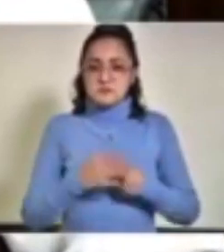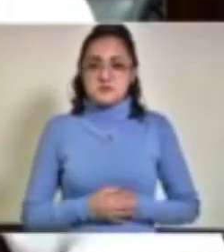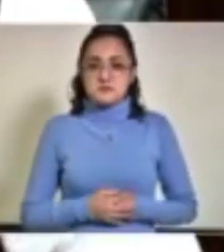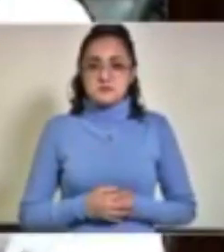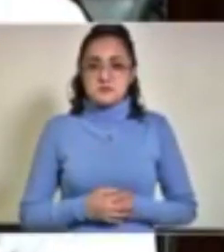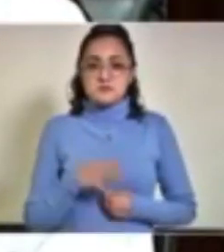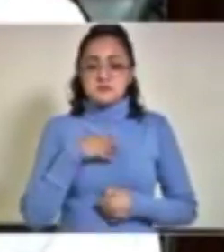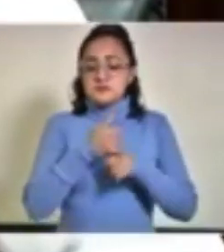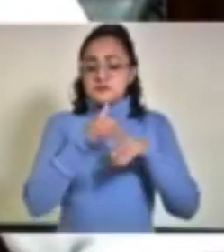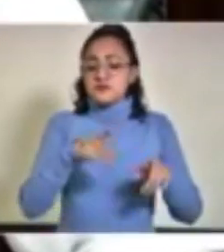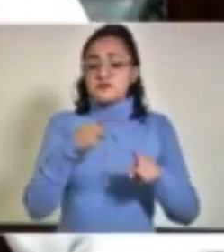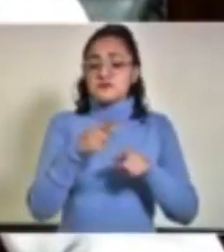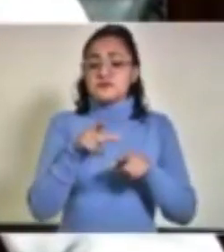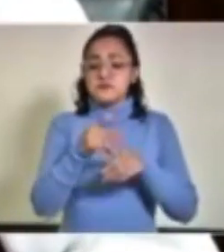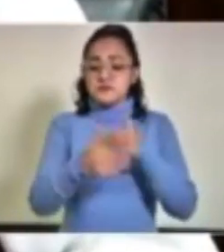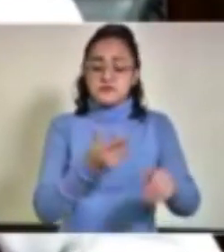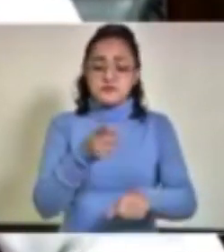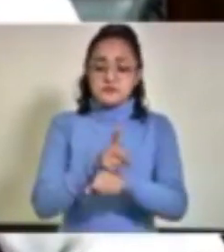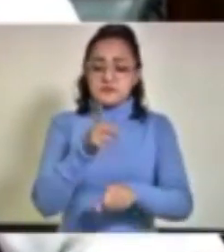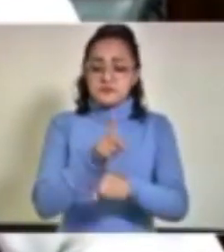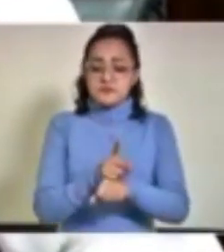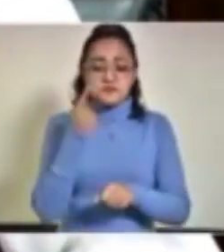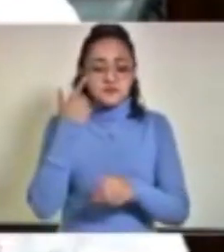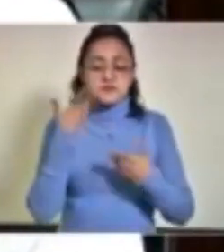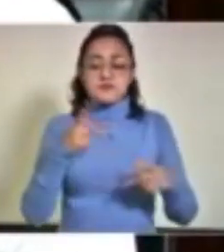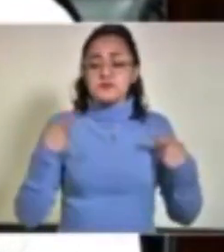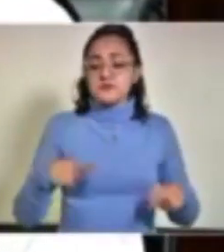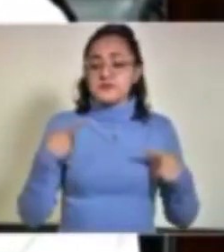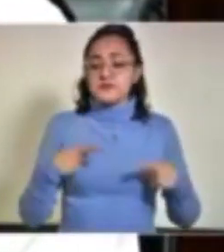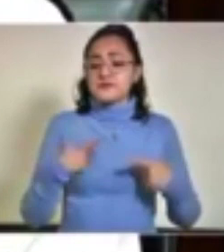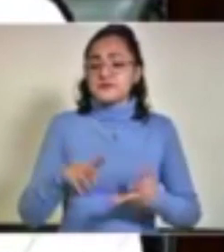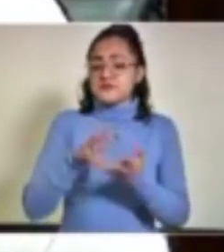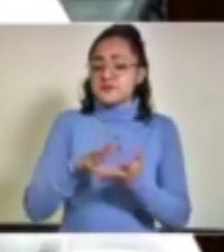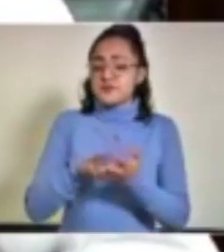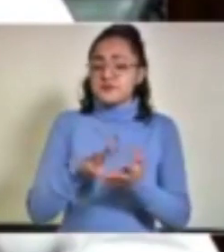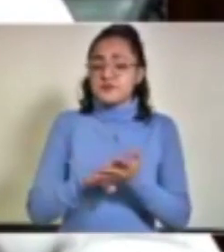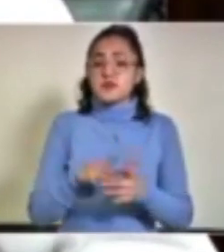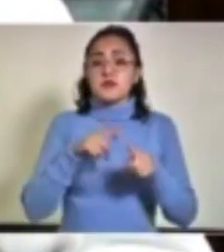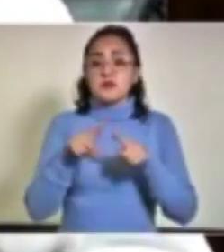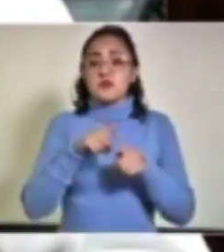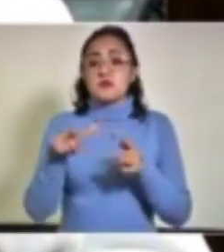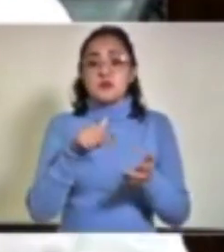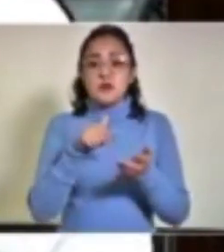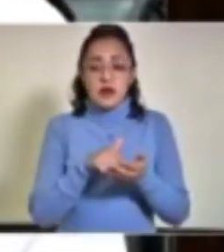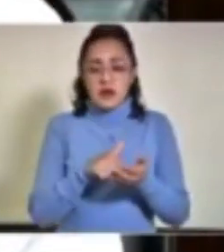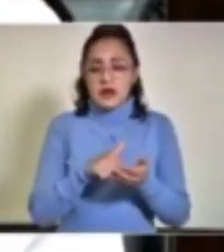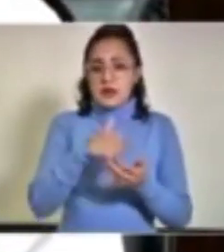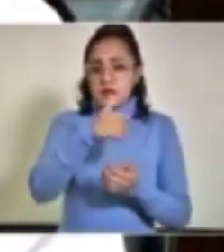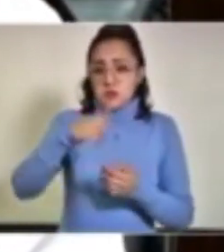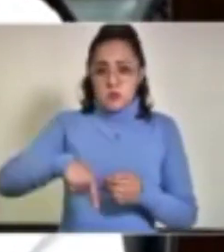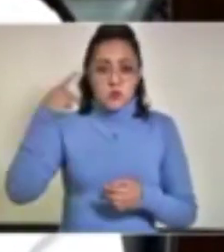e informar que en el seguimiento diario que llevamos de las personas privadas de su libertad de los distintos reclusorios del estado de